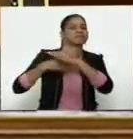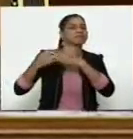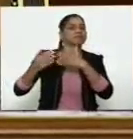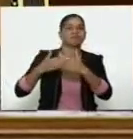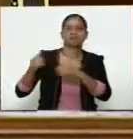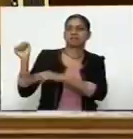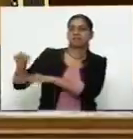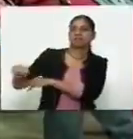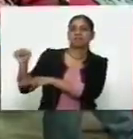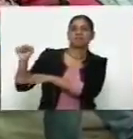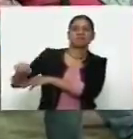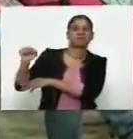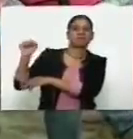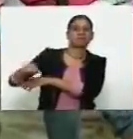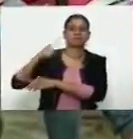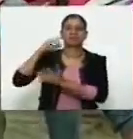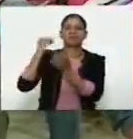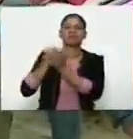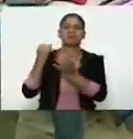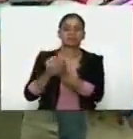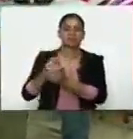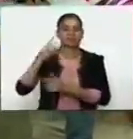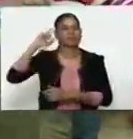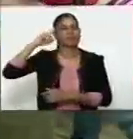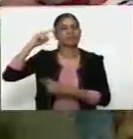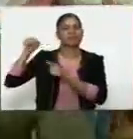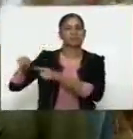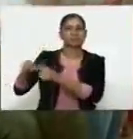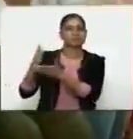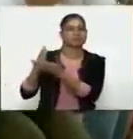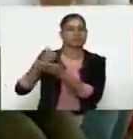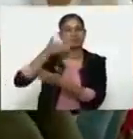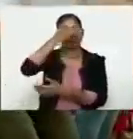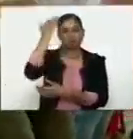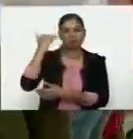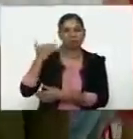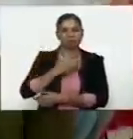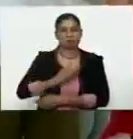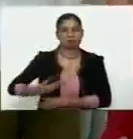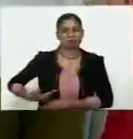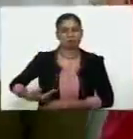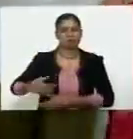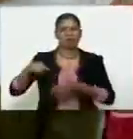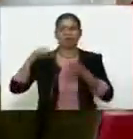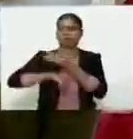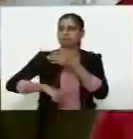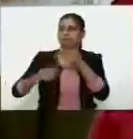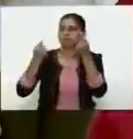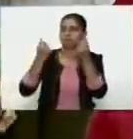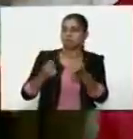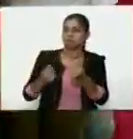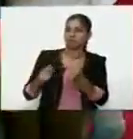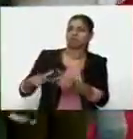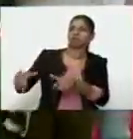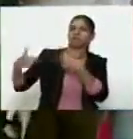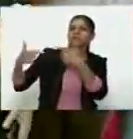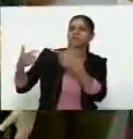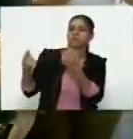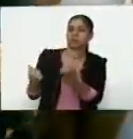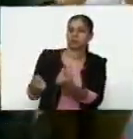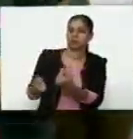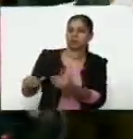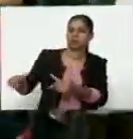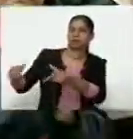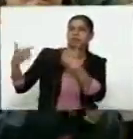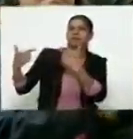donde te lo vamos a volver a demostrar para recordártelo permanentemente. En la batalla financiera, en la batalla económica,